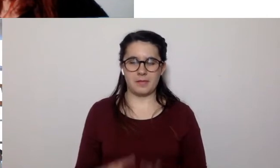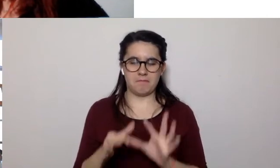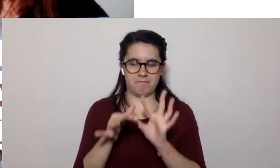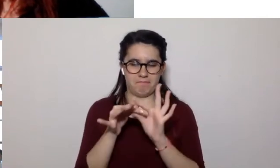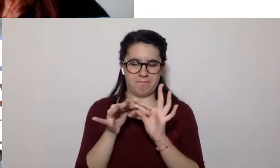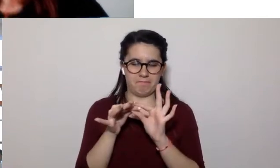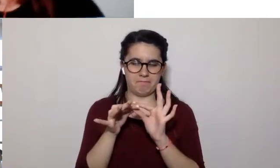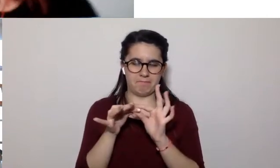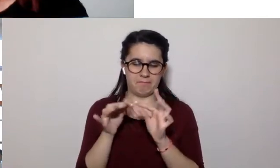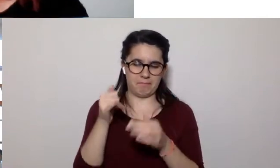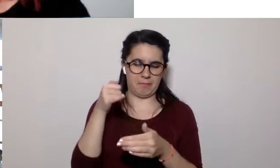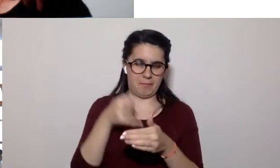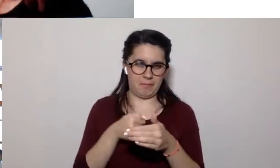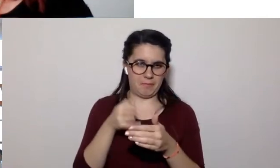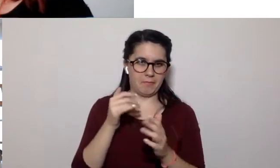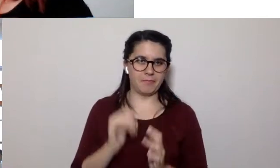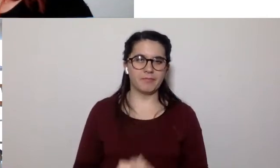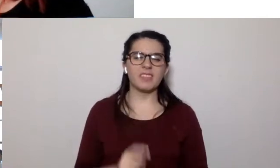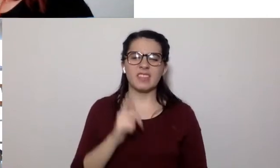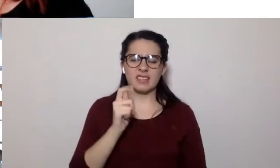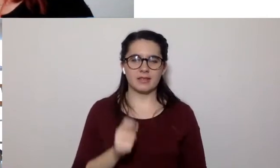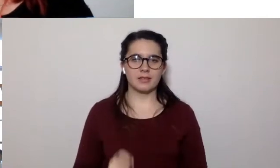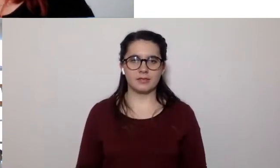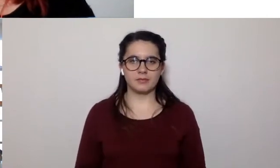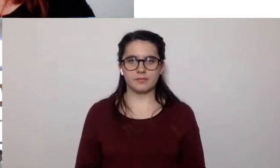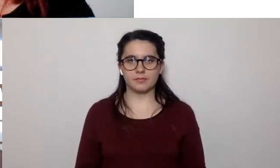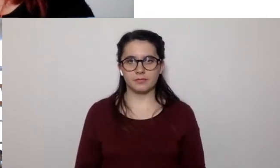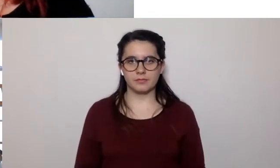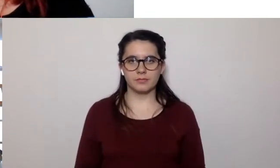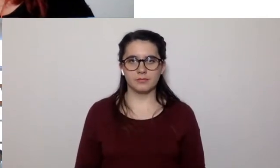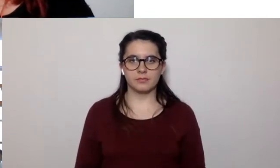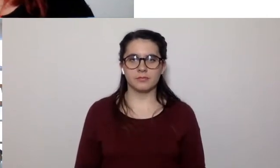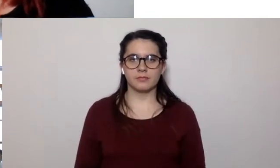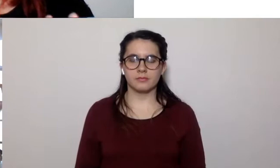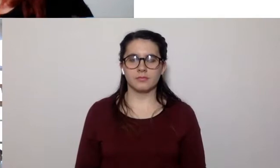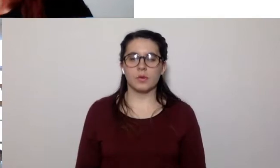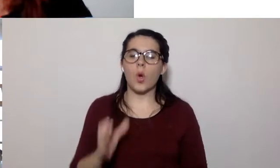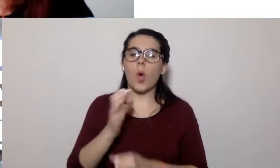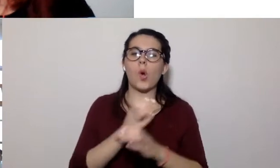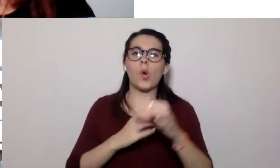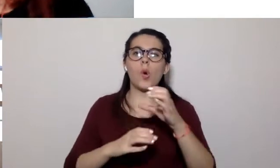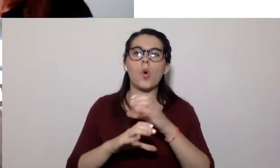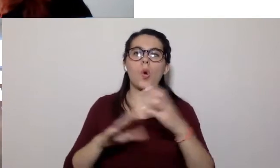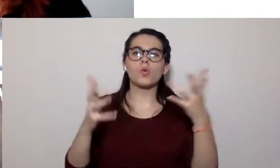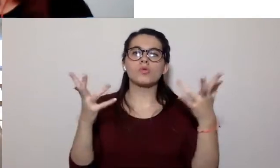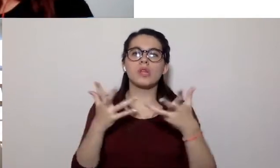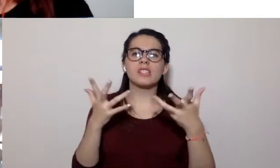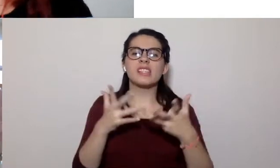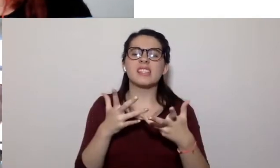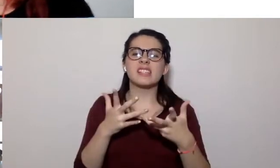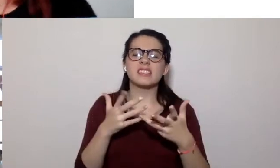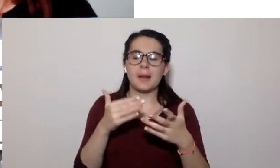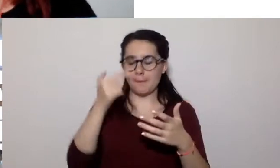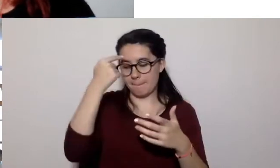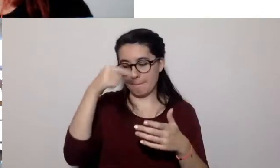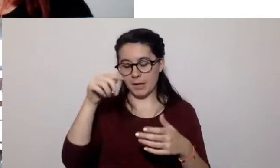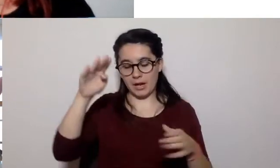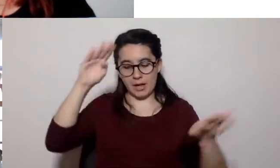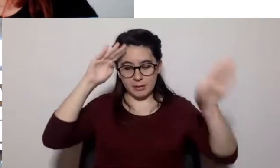te platico como qué cosas podríamos hacer para detener estos pensamientos